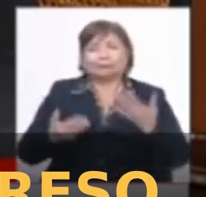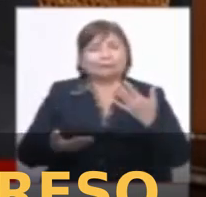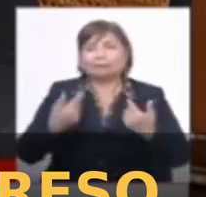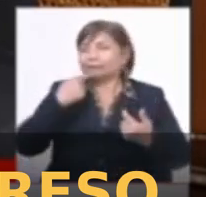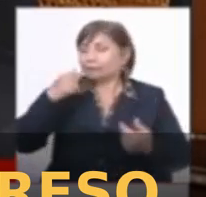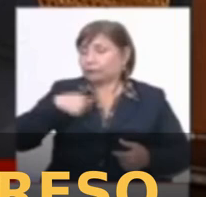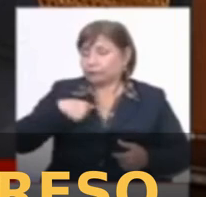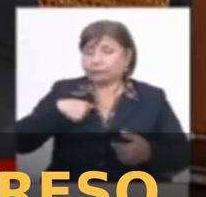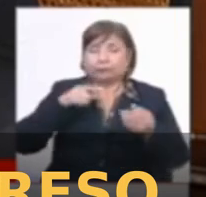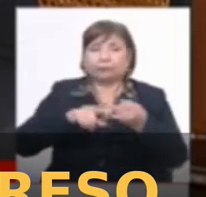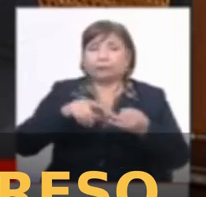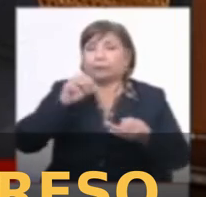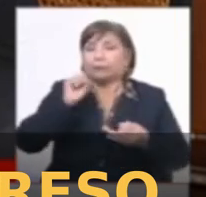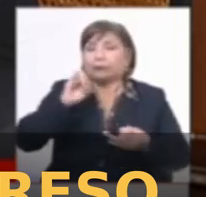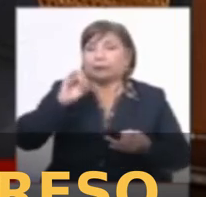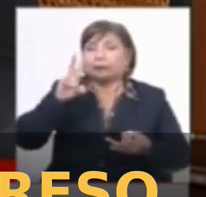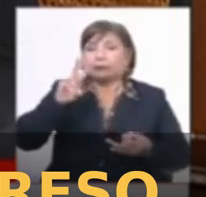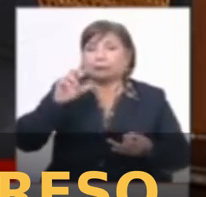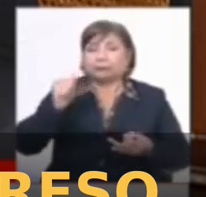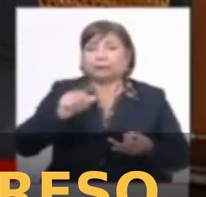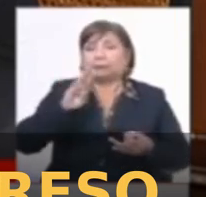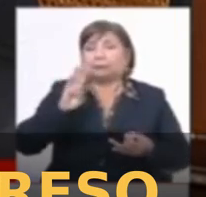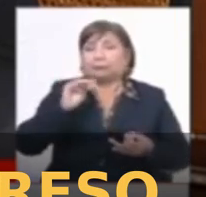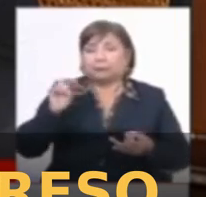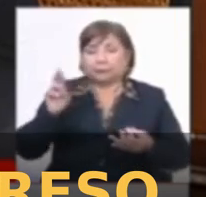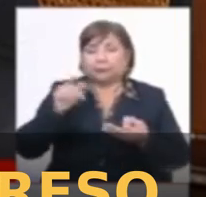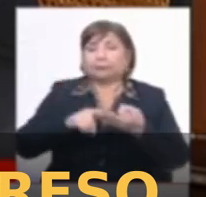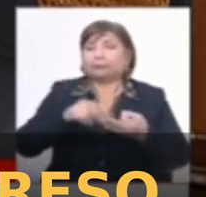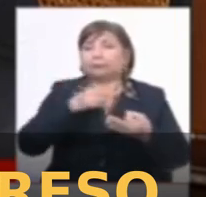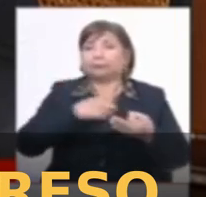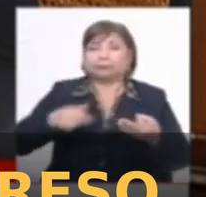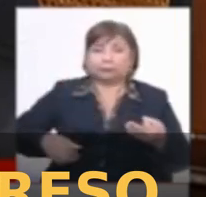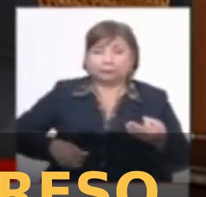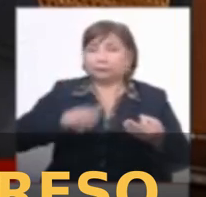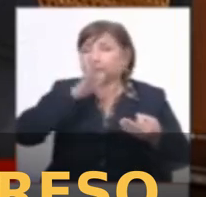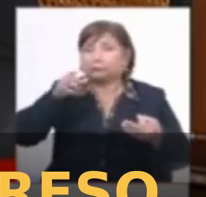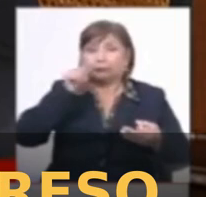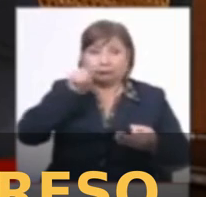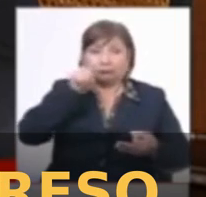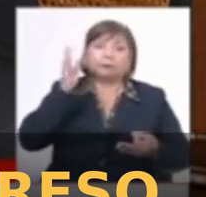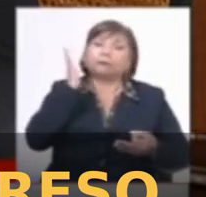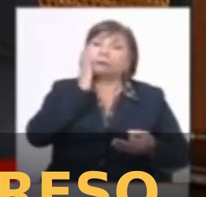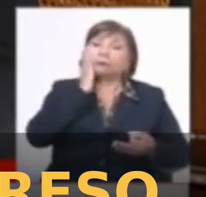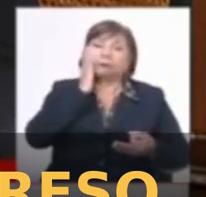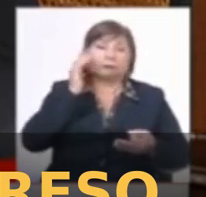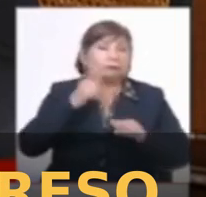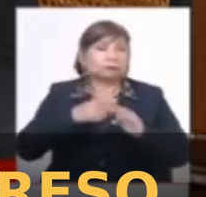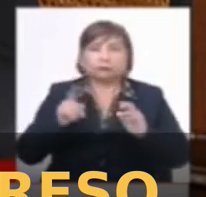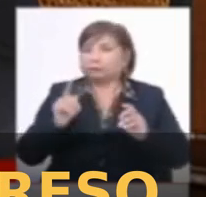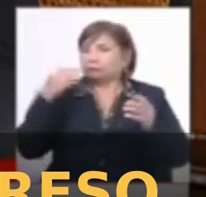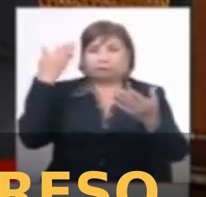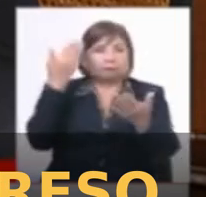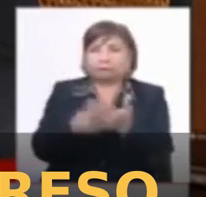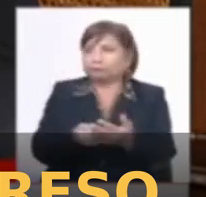le habla, la señora Silvia Barrera, los edecanes del presidente, porque el presidente iba a ser padrino, sin embargo, él no